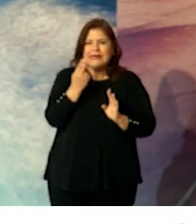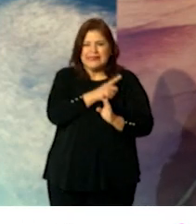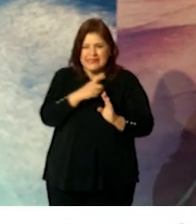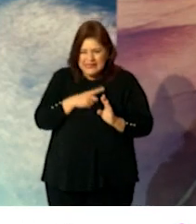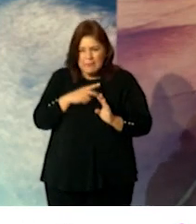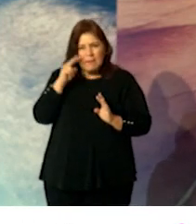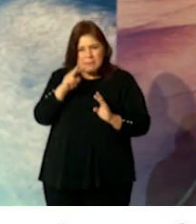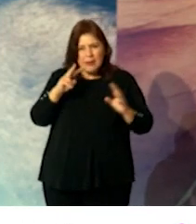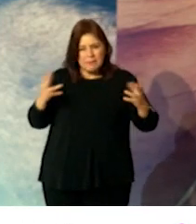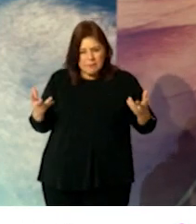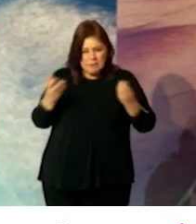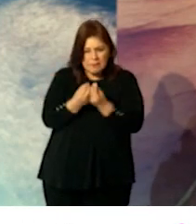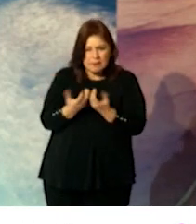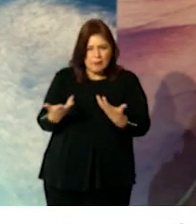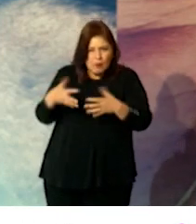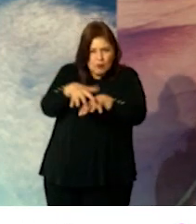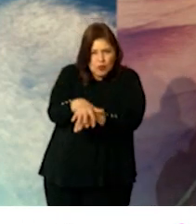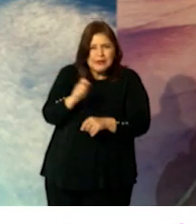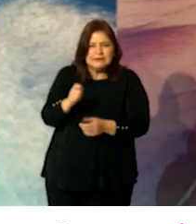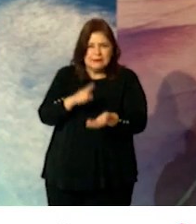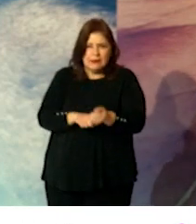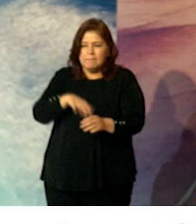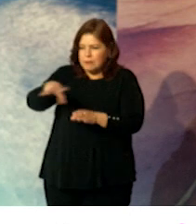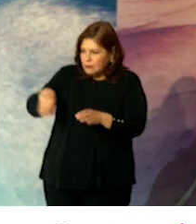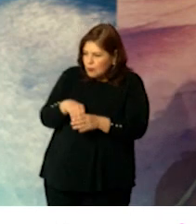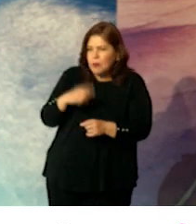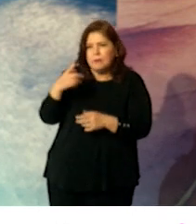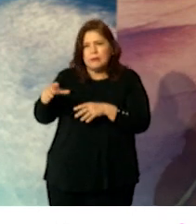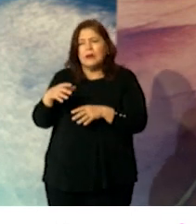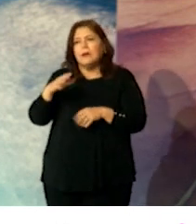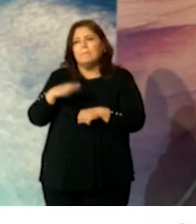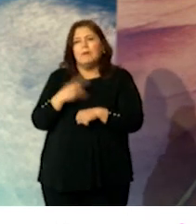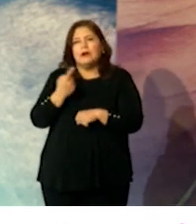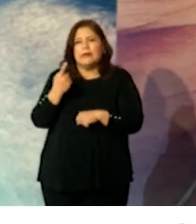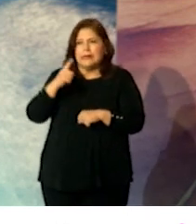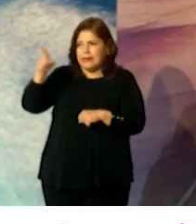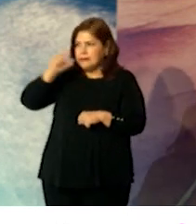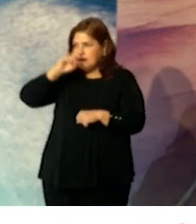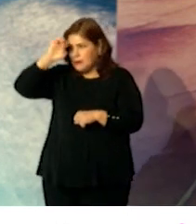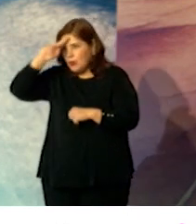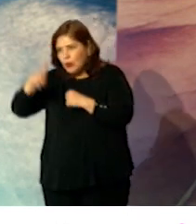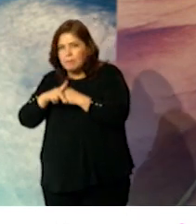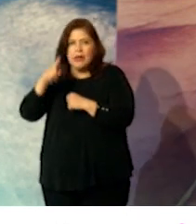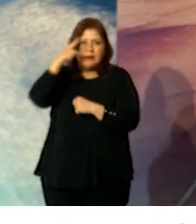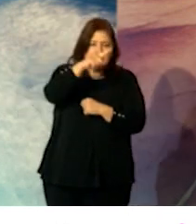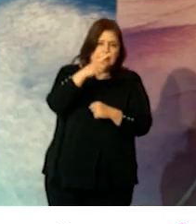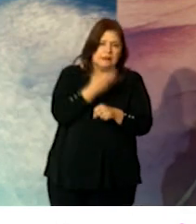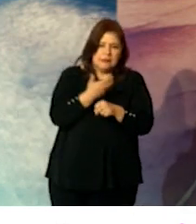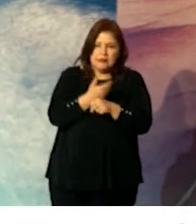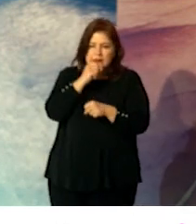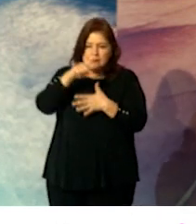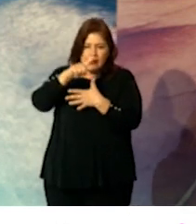integrarse. Entre otras cosas porque no hay interés de que se integre. Para Europa y para los Estados Unidos, América Latina importa